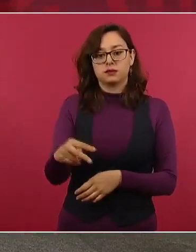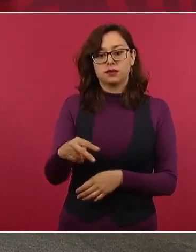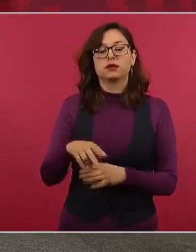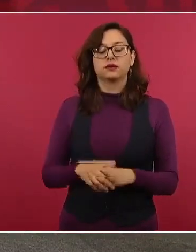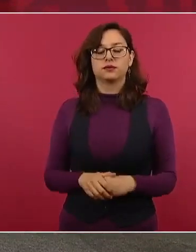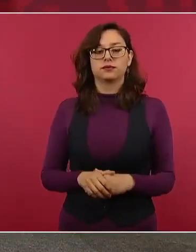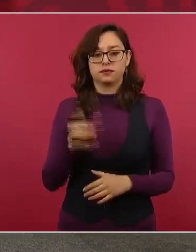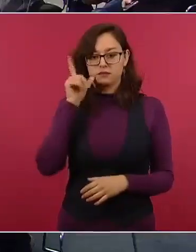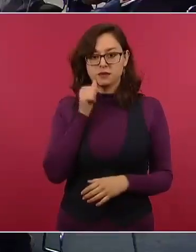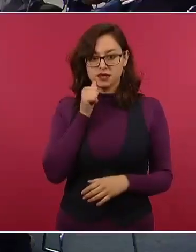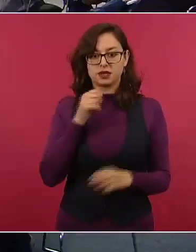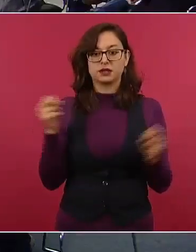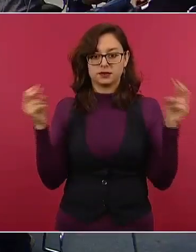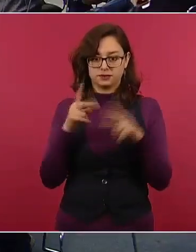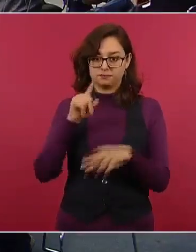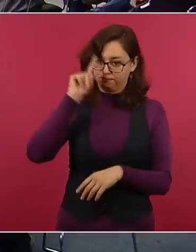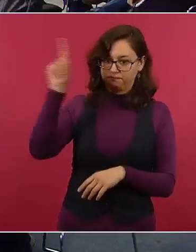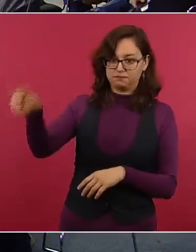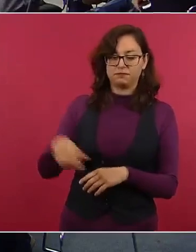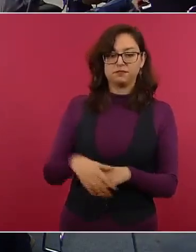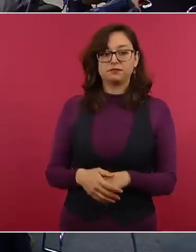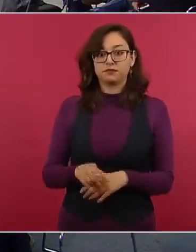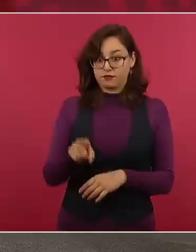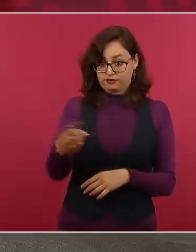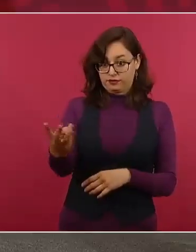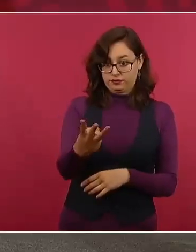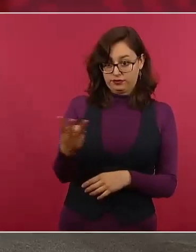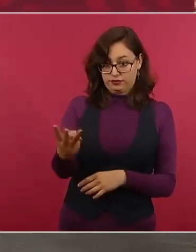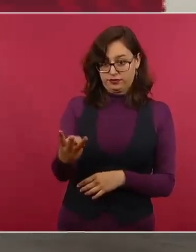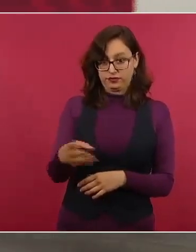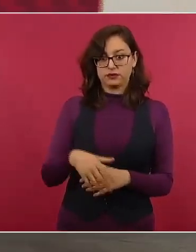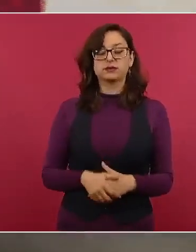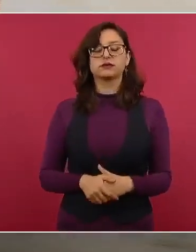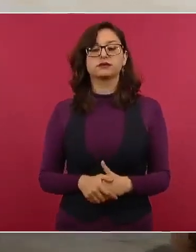la Ciudad de México. Mañana nos vemos allá. Y ustedes quedan pendientes.